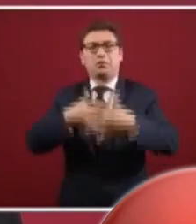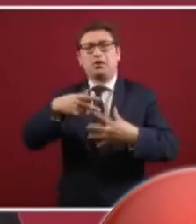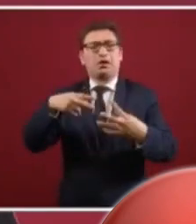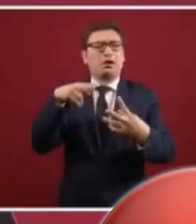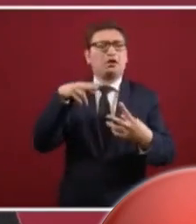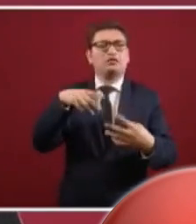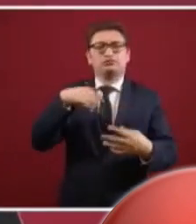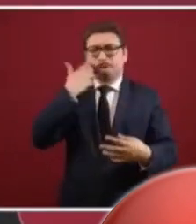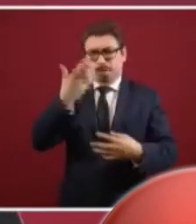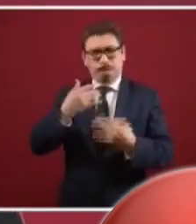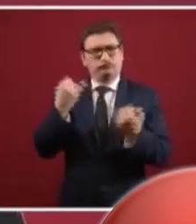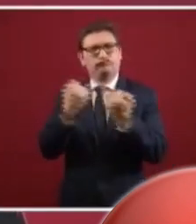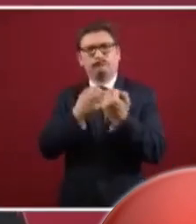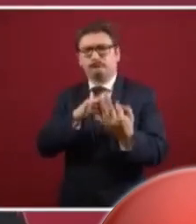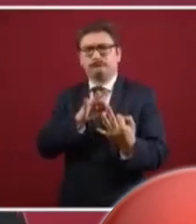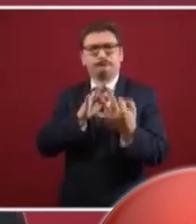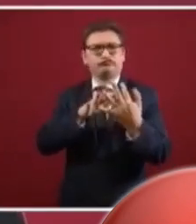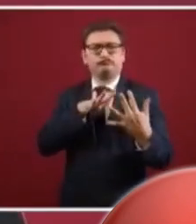la violencia,